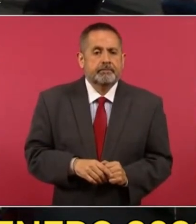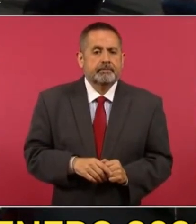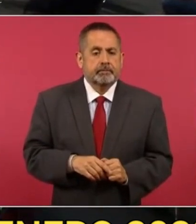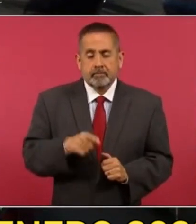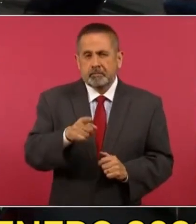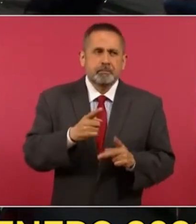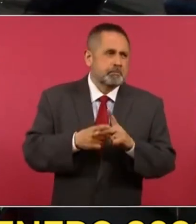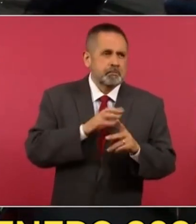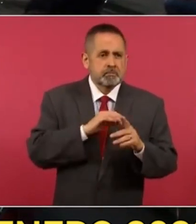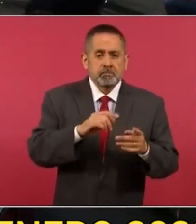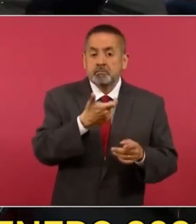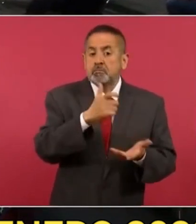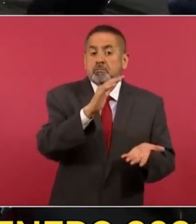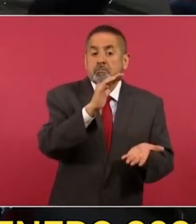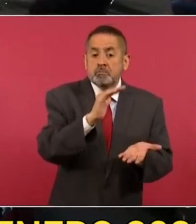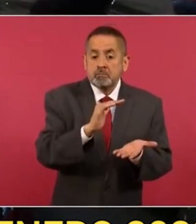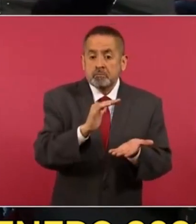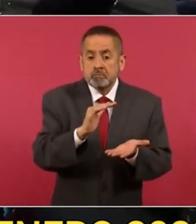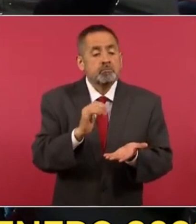en promedio por abajo